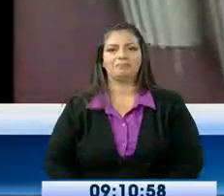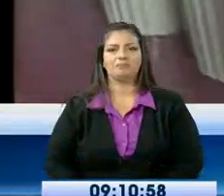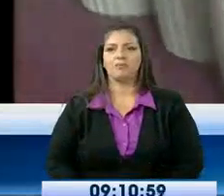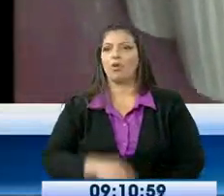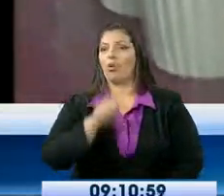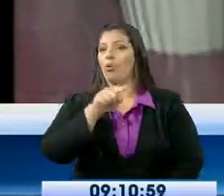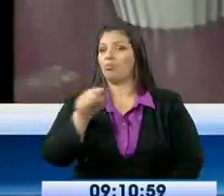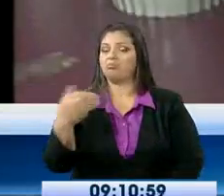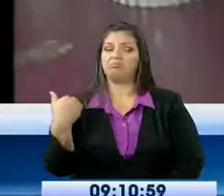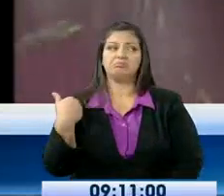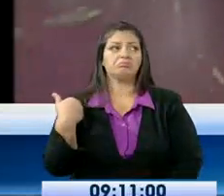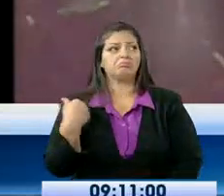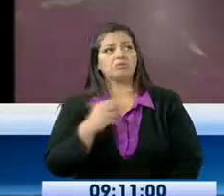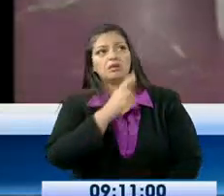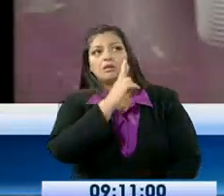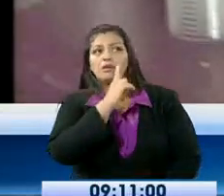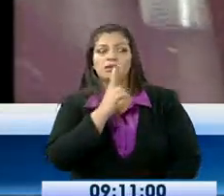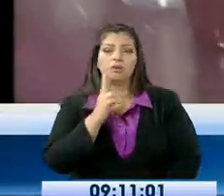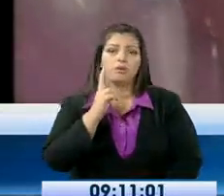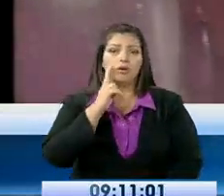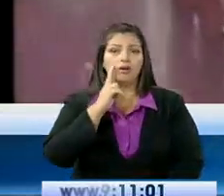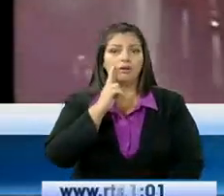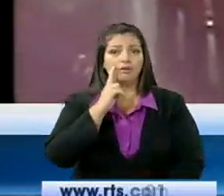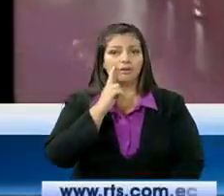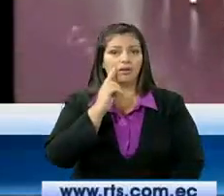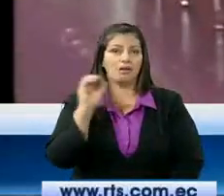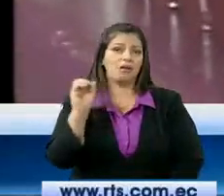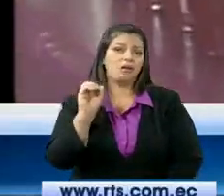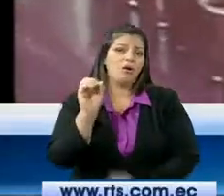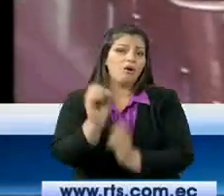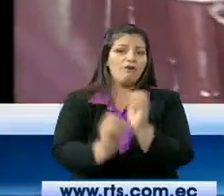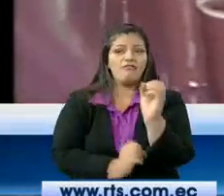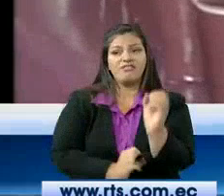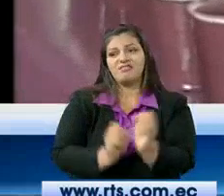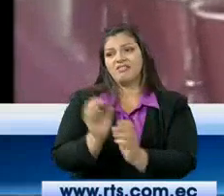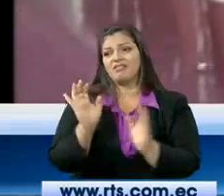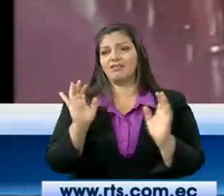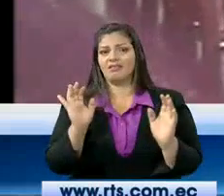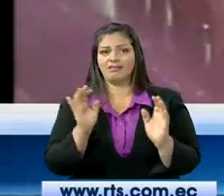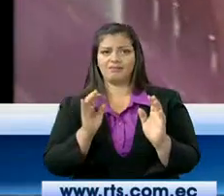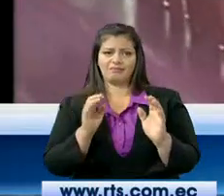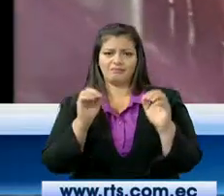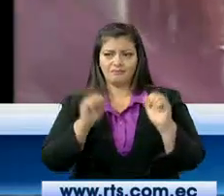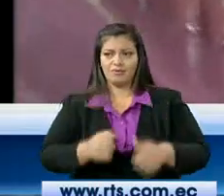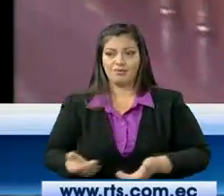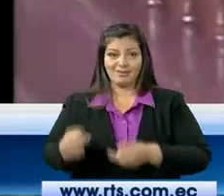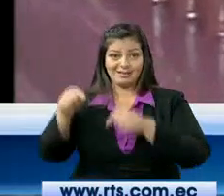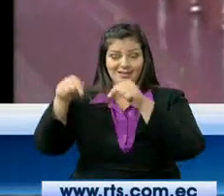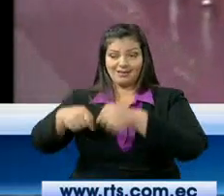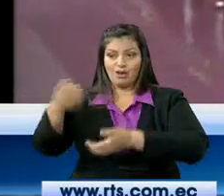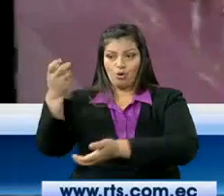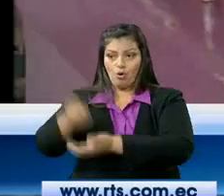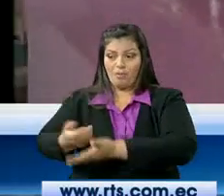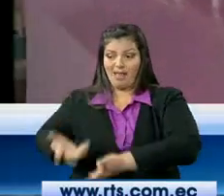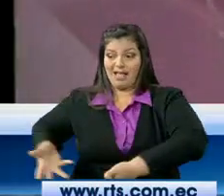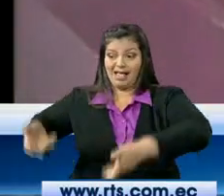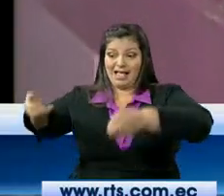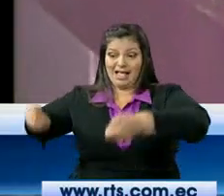un restaurante o quiere hacer negocio en su oficina, puede venir a comprar y lleva a vender. Me parece muy bien. ¿A cómo salen los